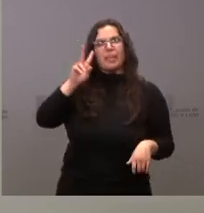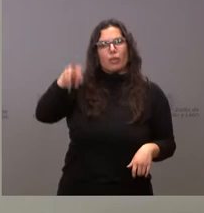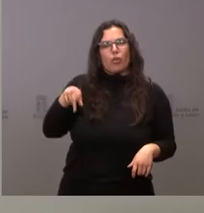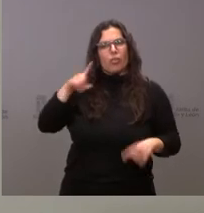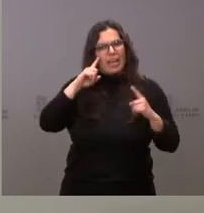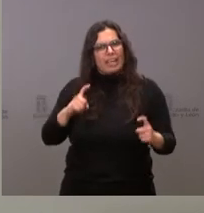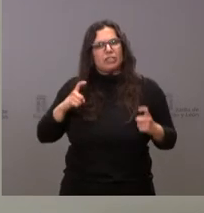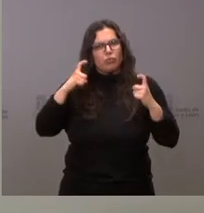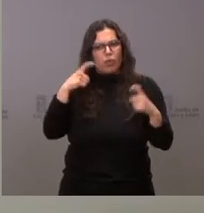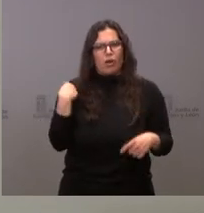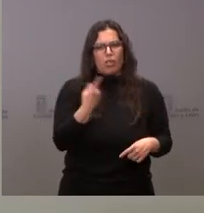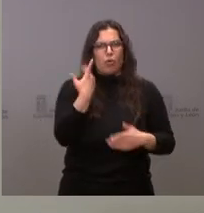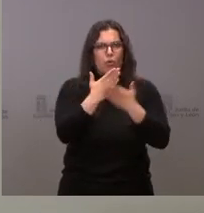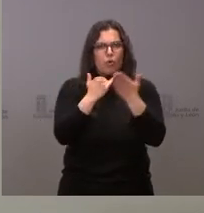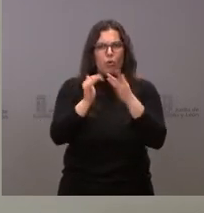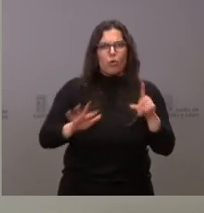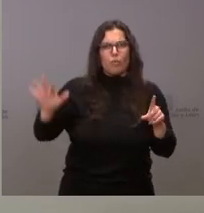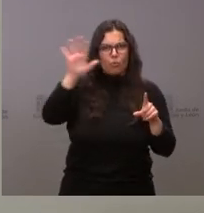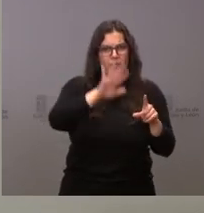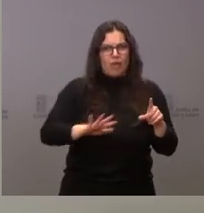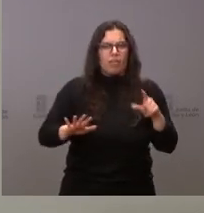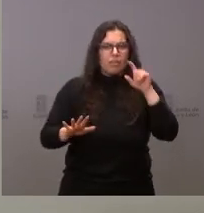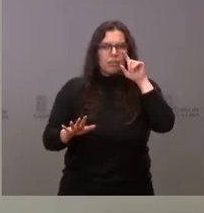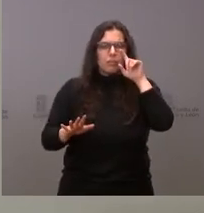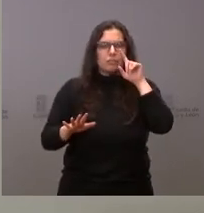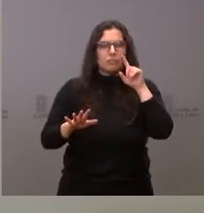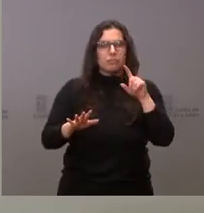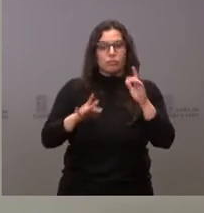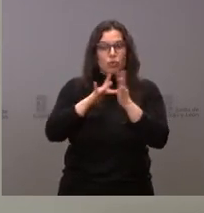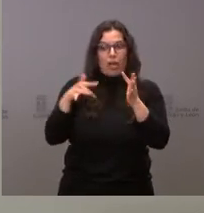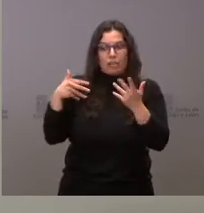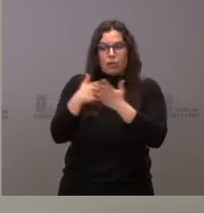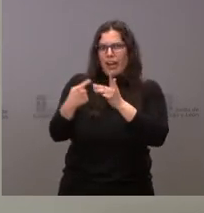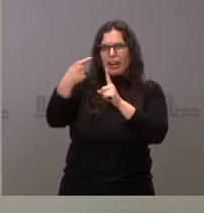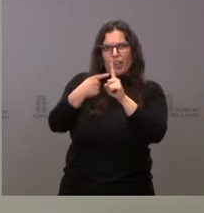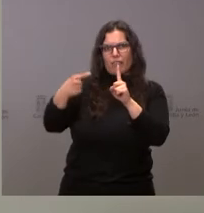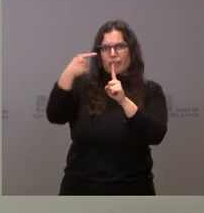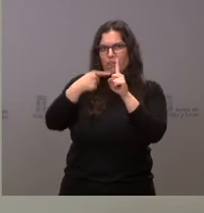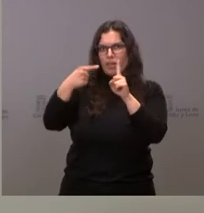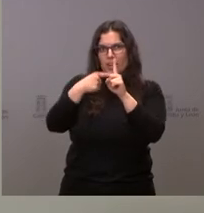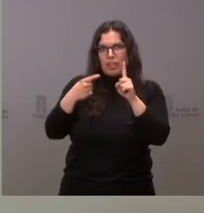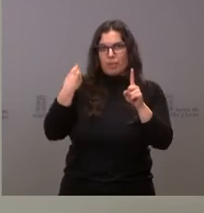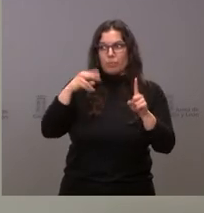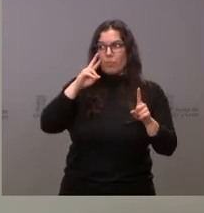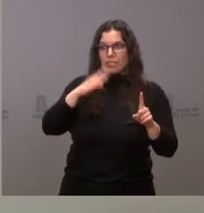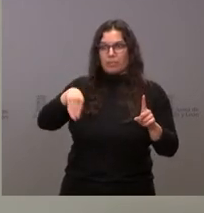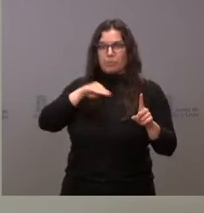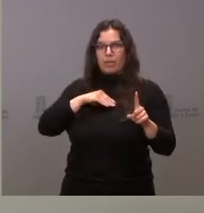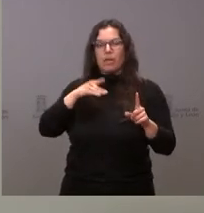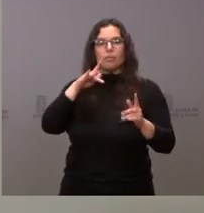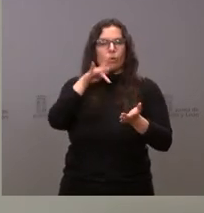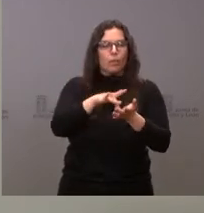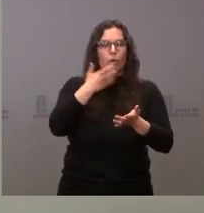esfuerzo de esta comunidad que ha sido referencia a todo este tiempo dentro del contexto nacional de cómo celebrar